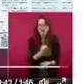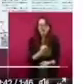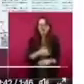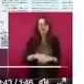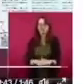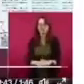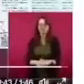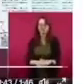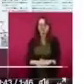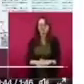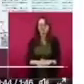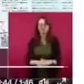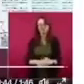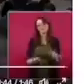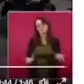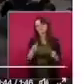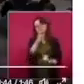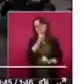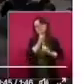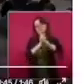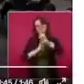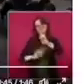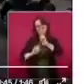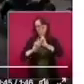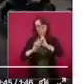Este es el periodismo.